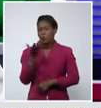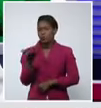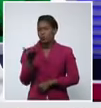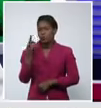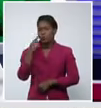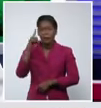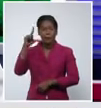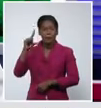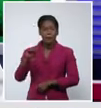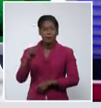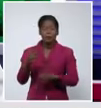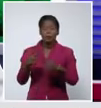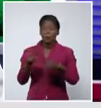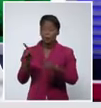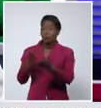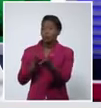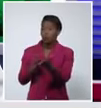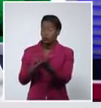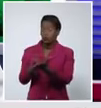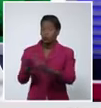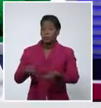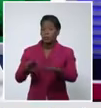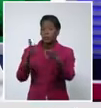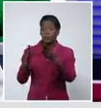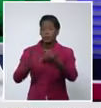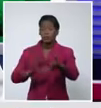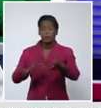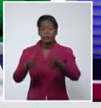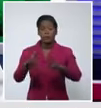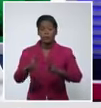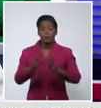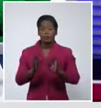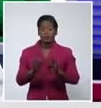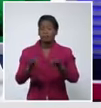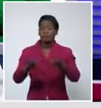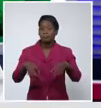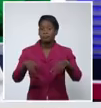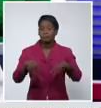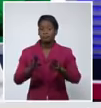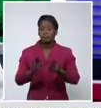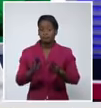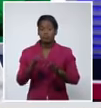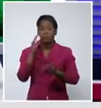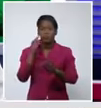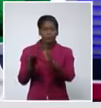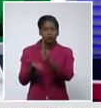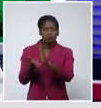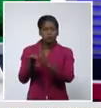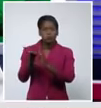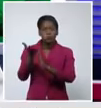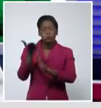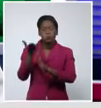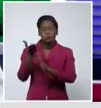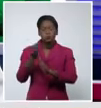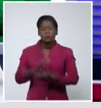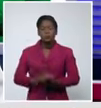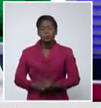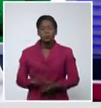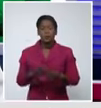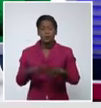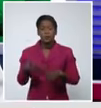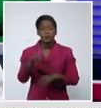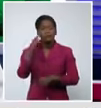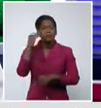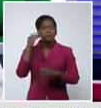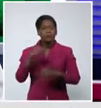pero que era lo que habíamos tenido en los últimos 2 días, pero realmente de todas formas una cifra muy alta. Además, sabemos que